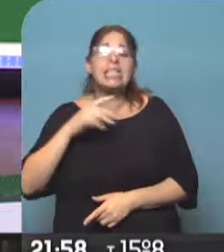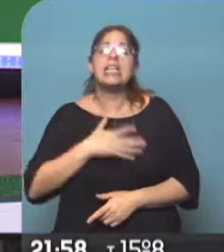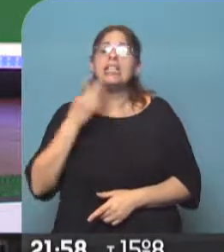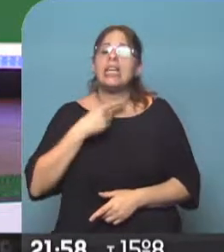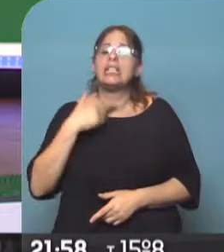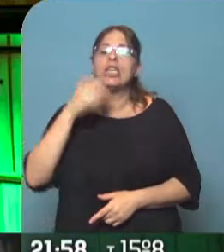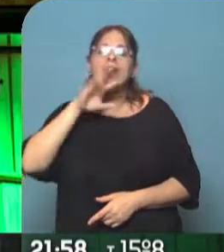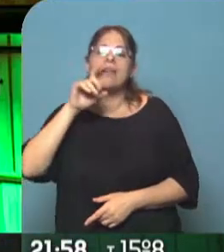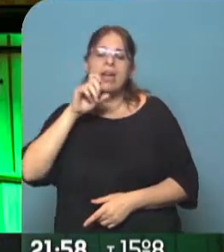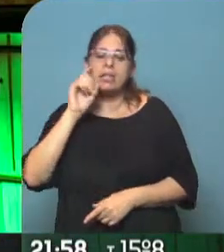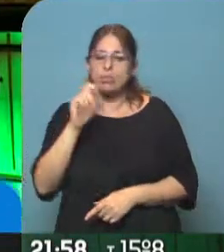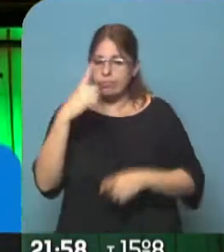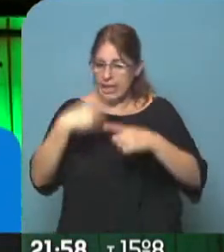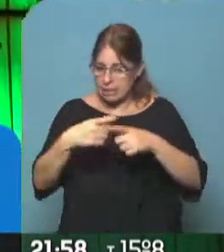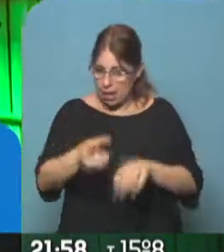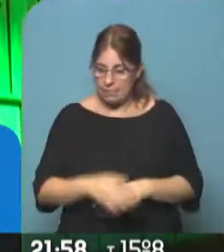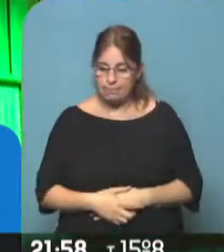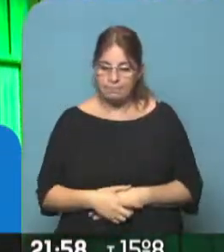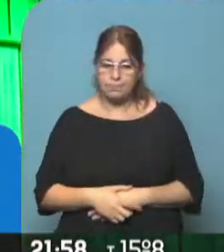del festival.